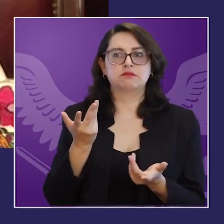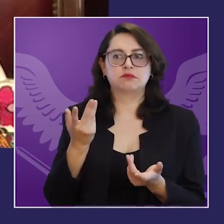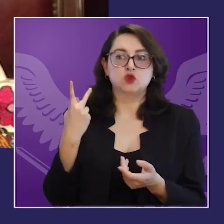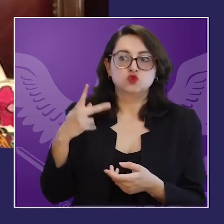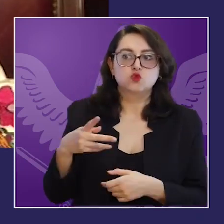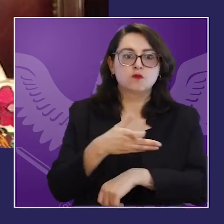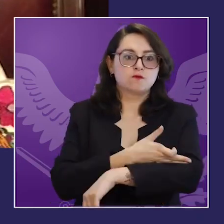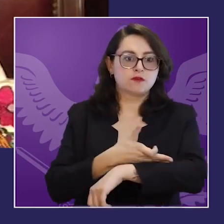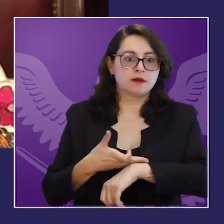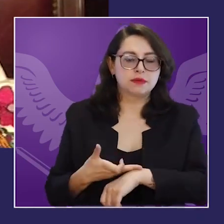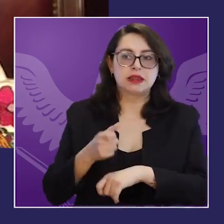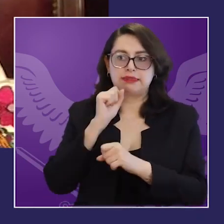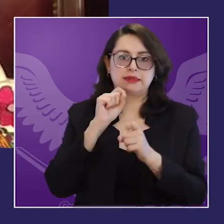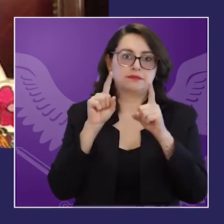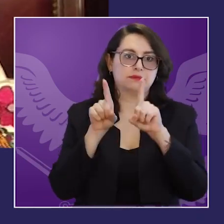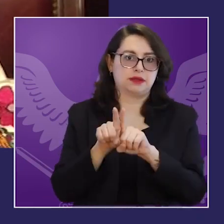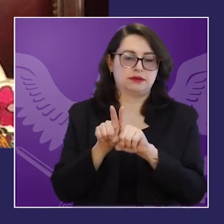se trate de femicidio o feminicidio.